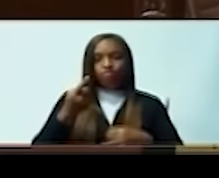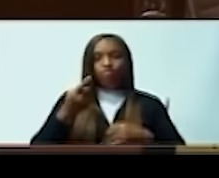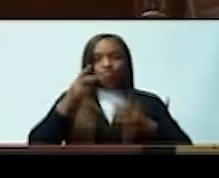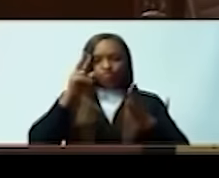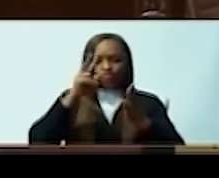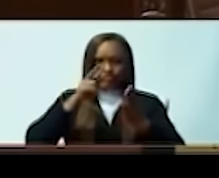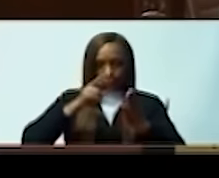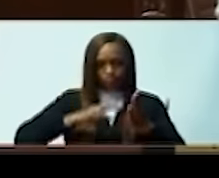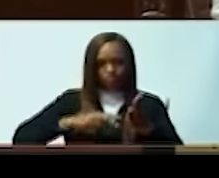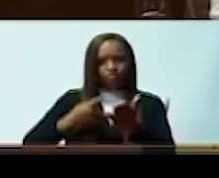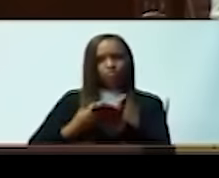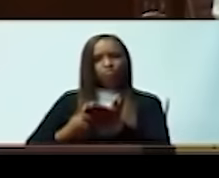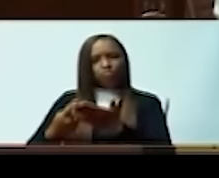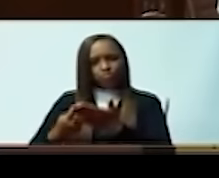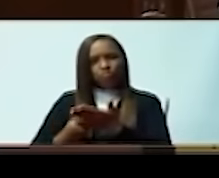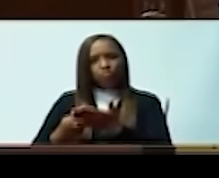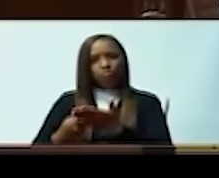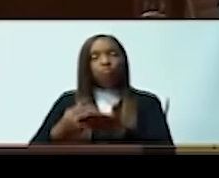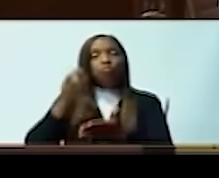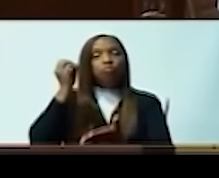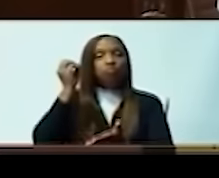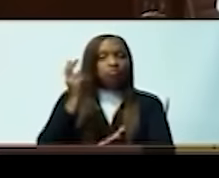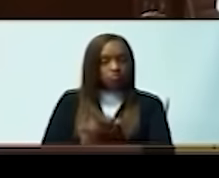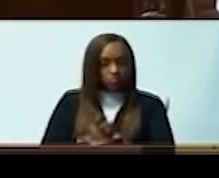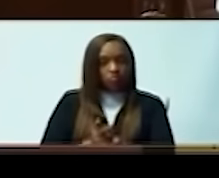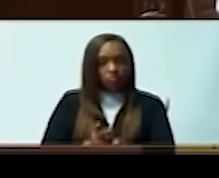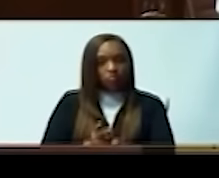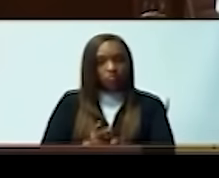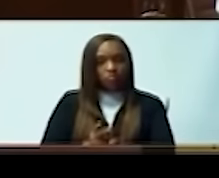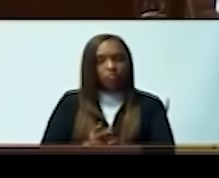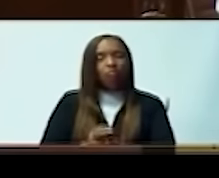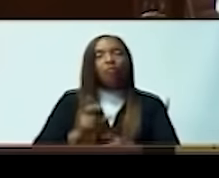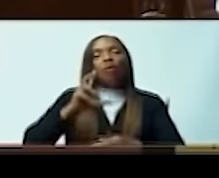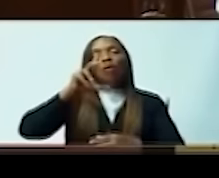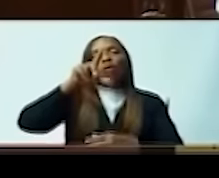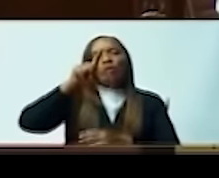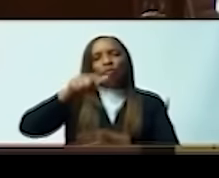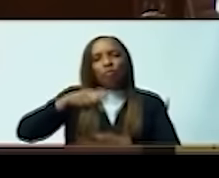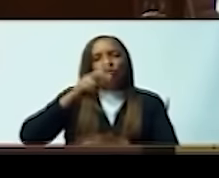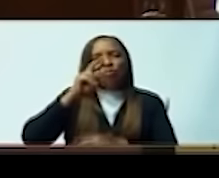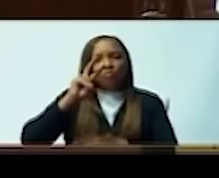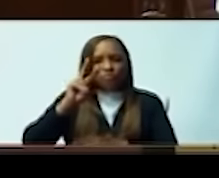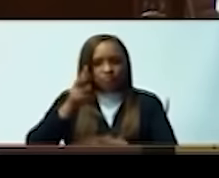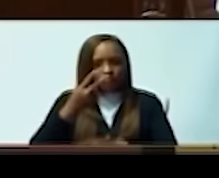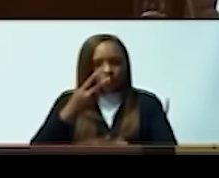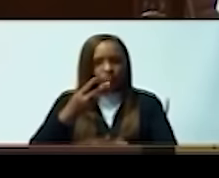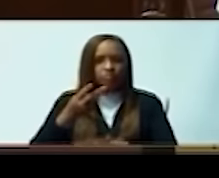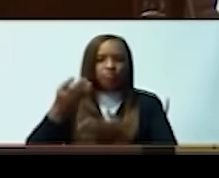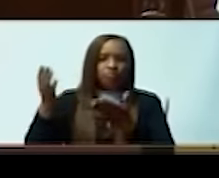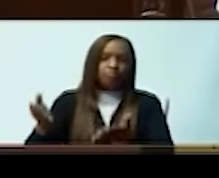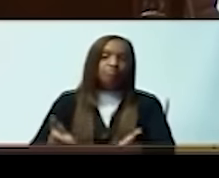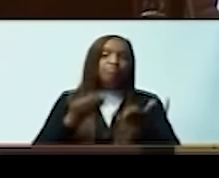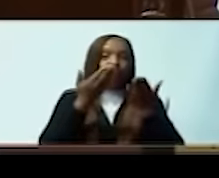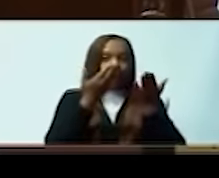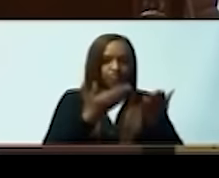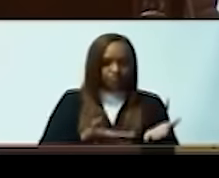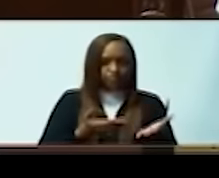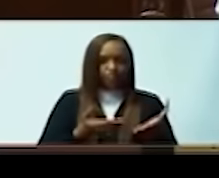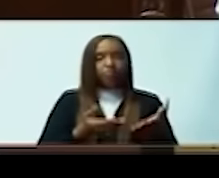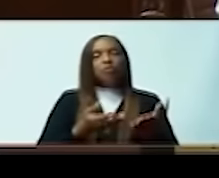para conocer de observaciones que tienen todavía algunas de las bancadas sobre el proyecto que